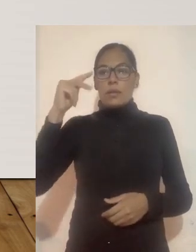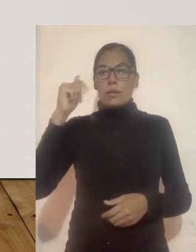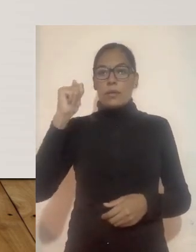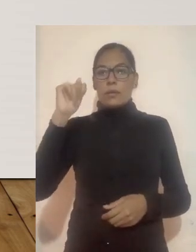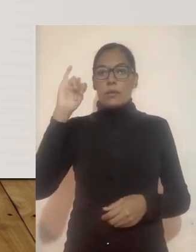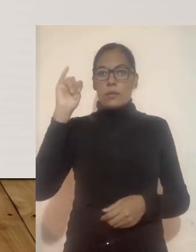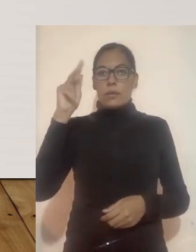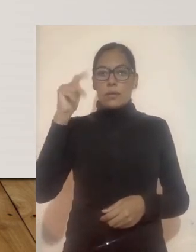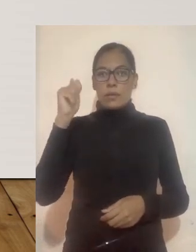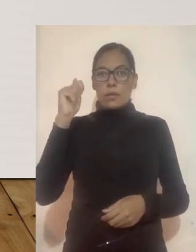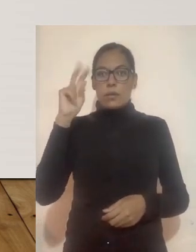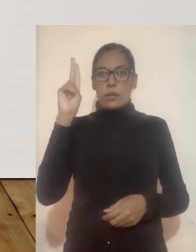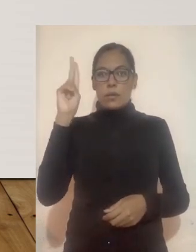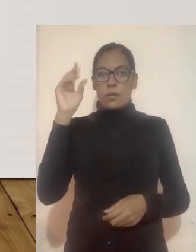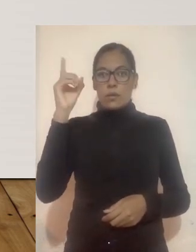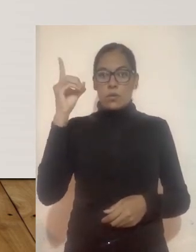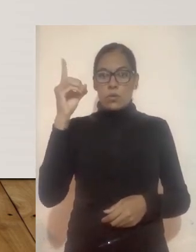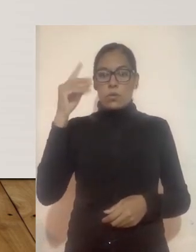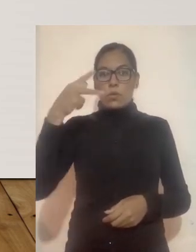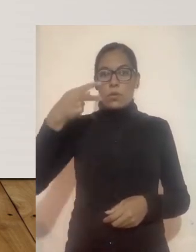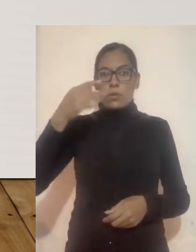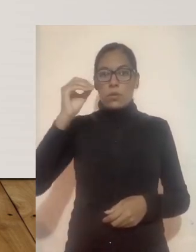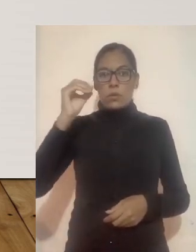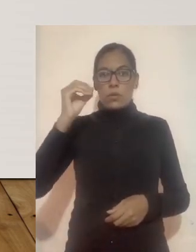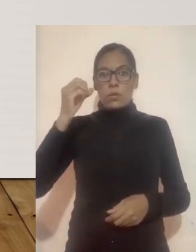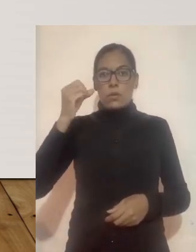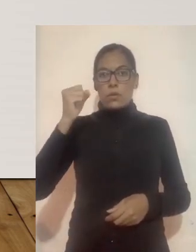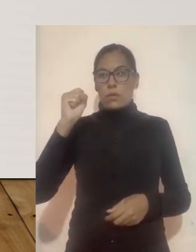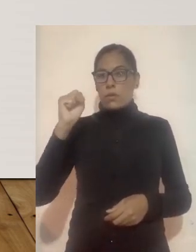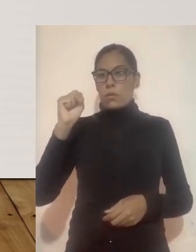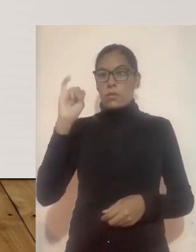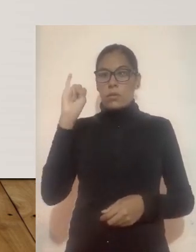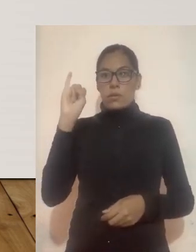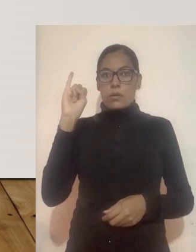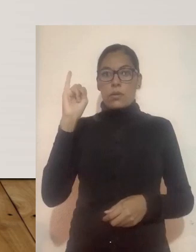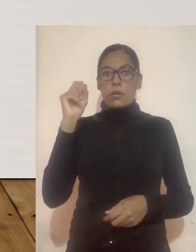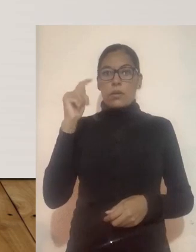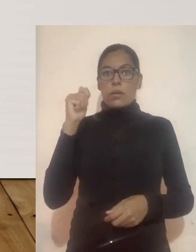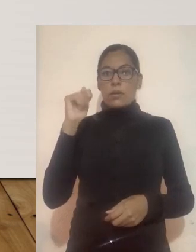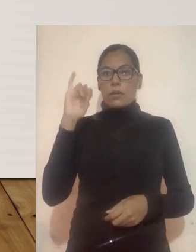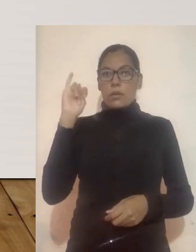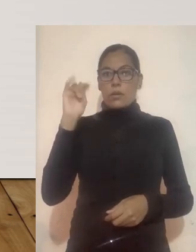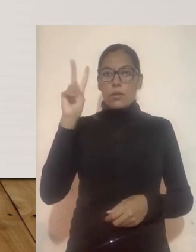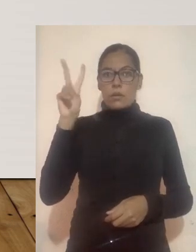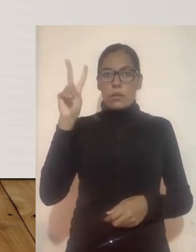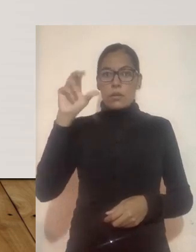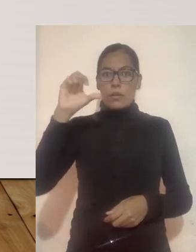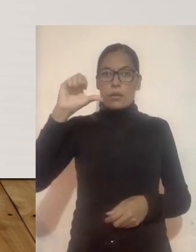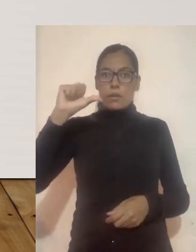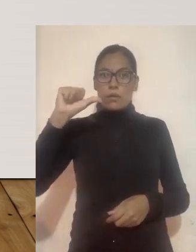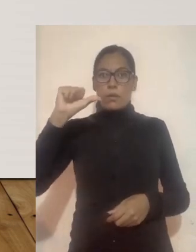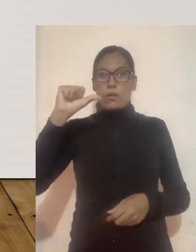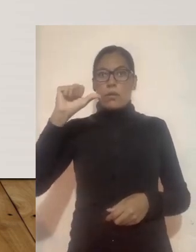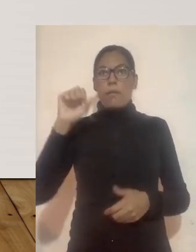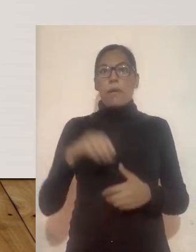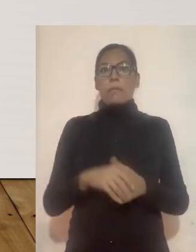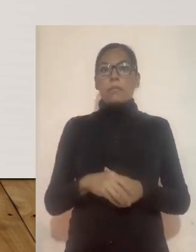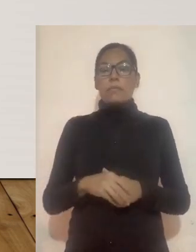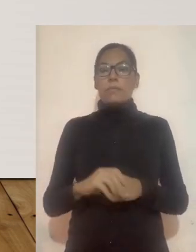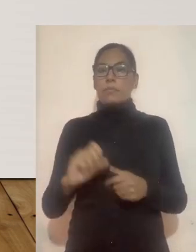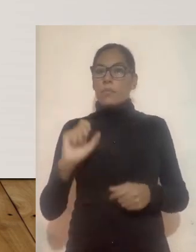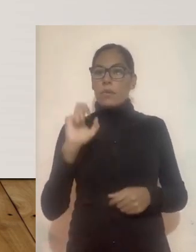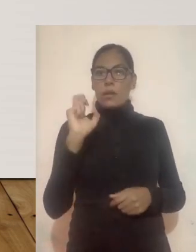normas sociales y la resiliencia, entendida como la capacidad de obtener los